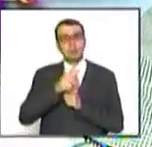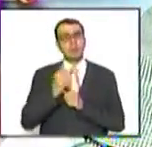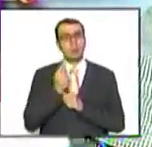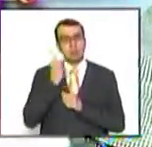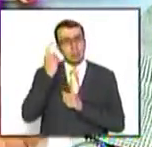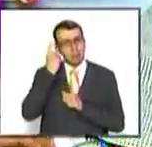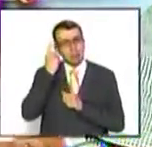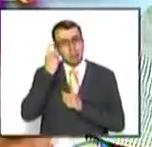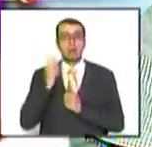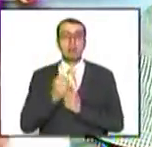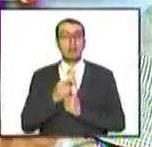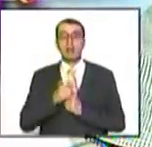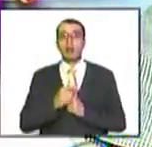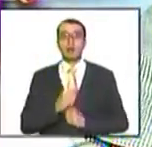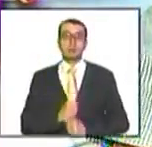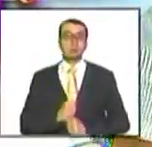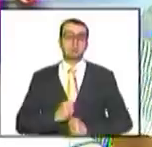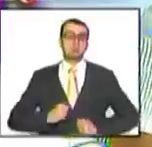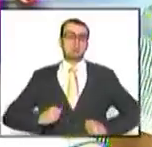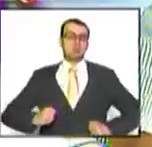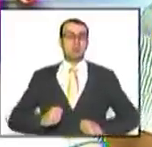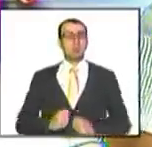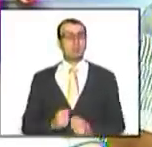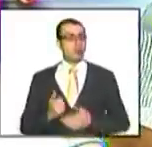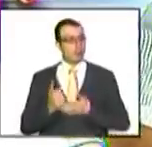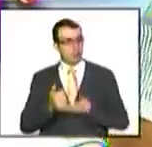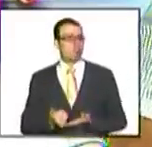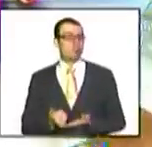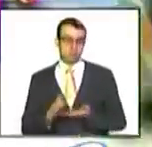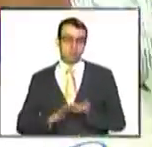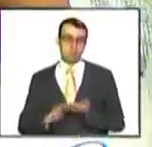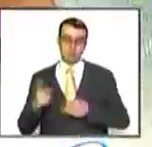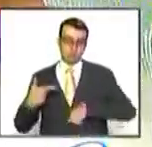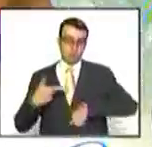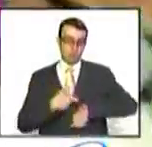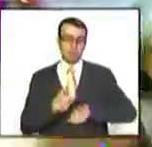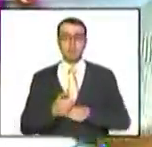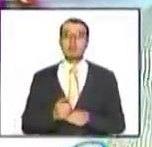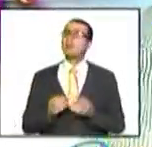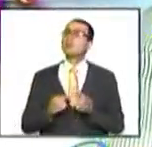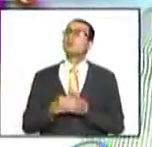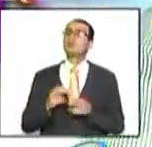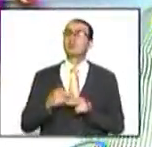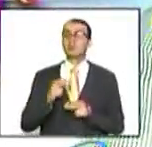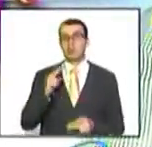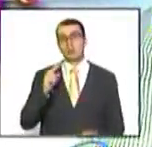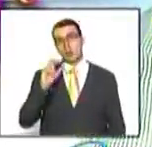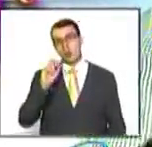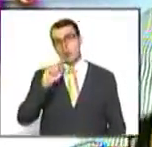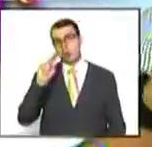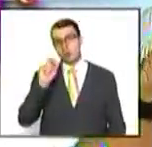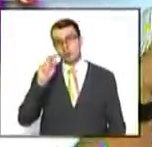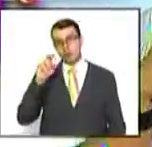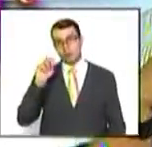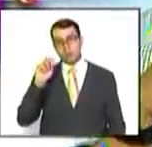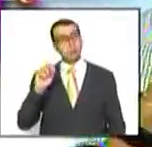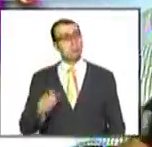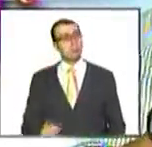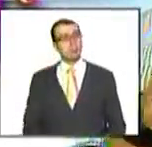se engordaban más sin problema. Entonces, ¿y qué es el ozono? Bueno, el ozono es la producción de, a través